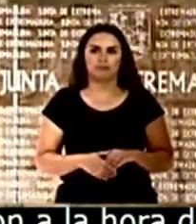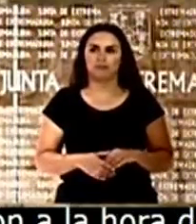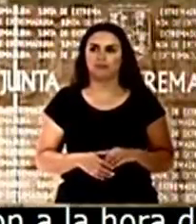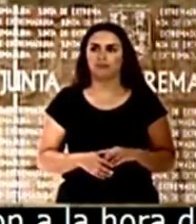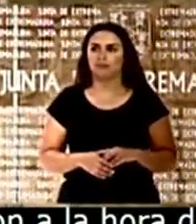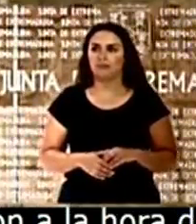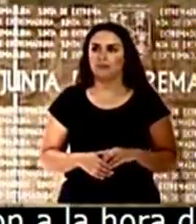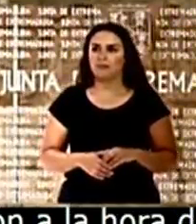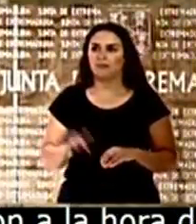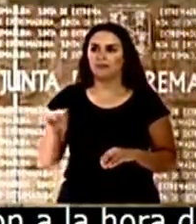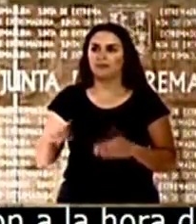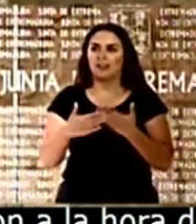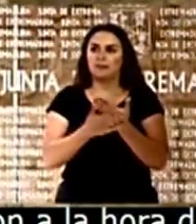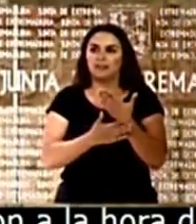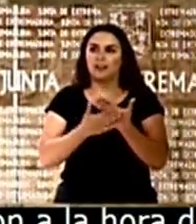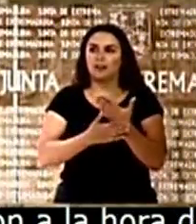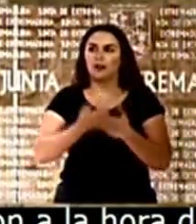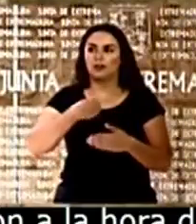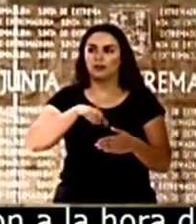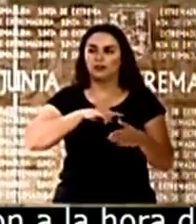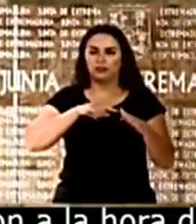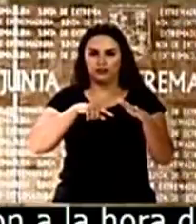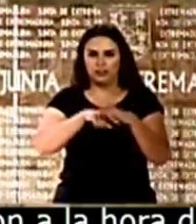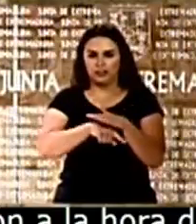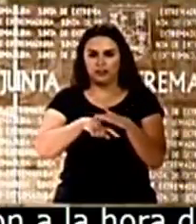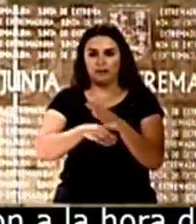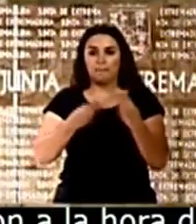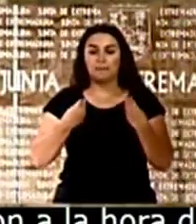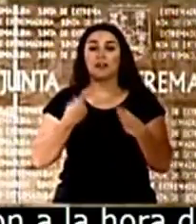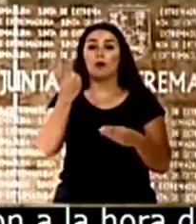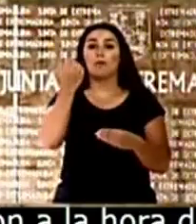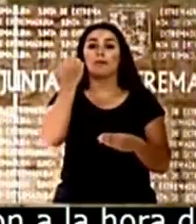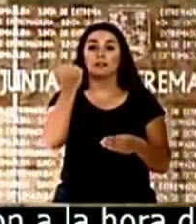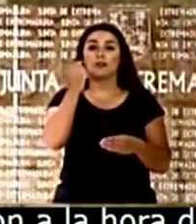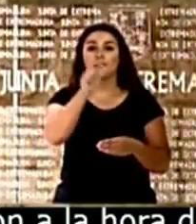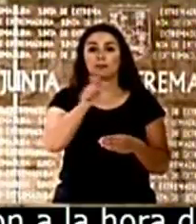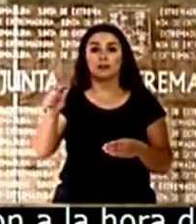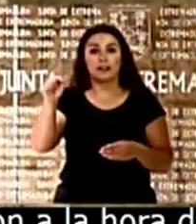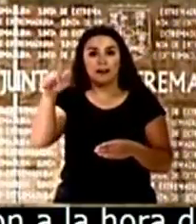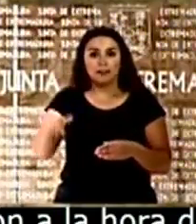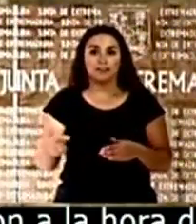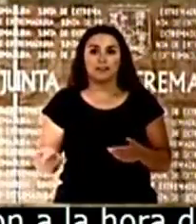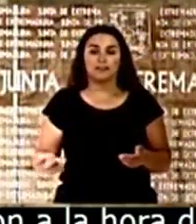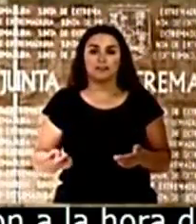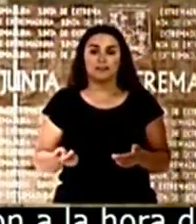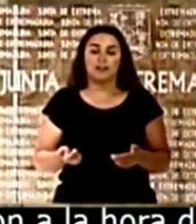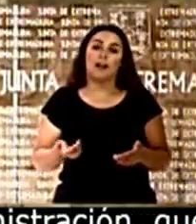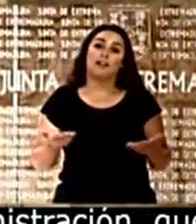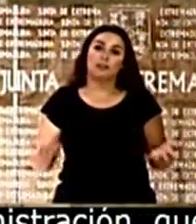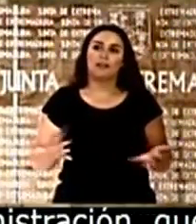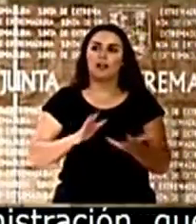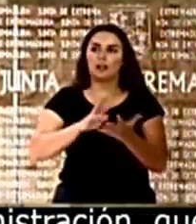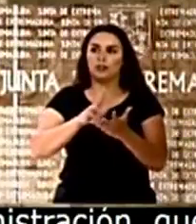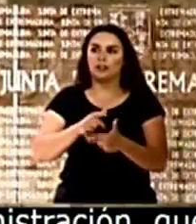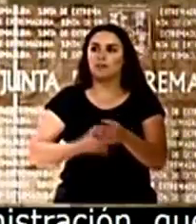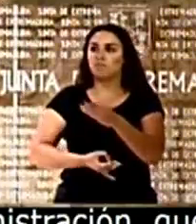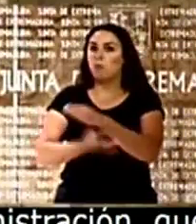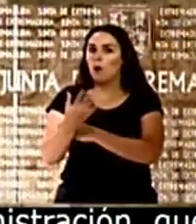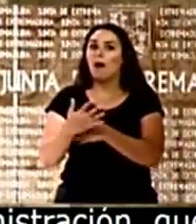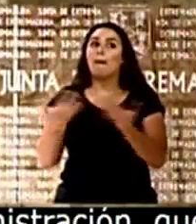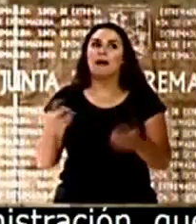esto es una administración que nosotros gestionamos la vida de 1 millón de personas aquí. Por tanto, ha salido una noticia, pero pueden